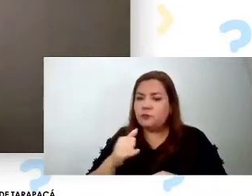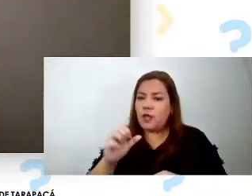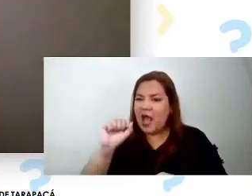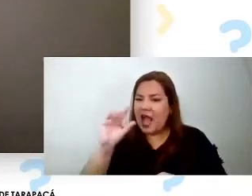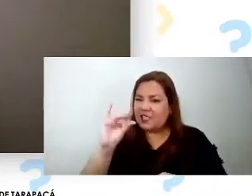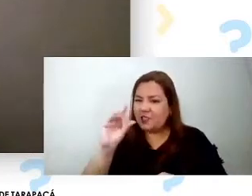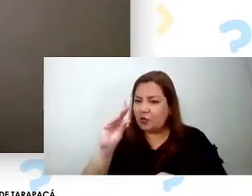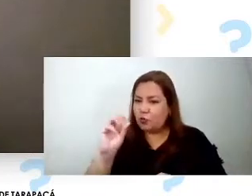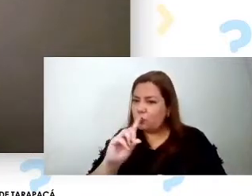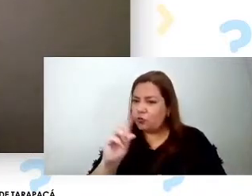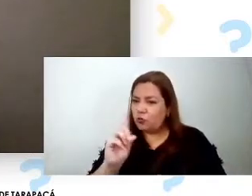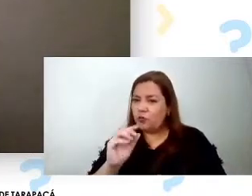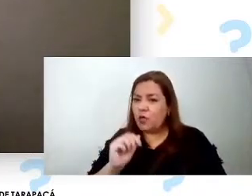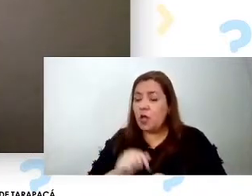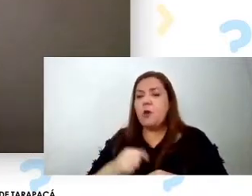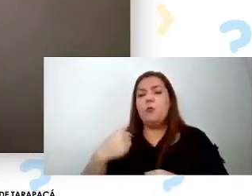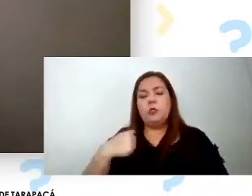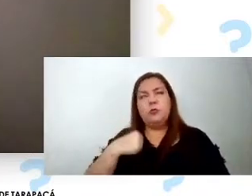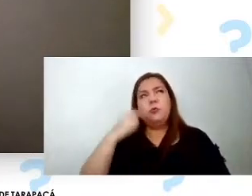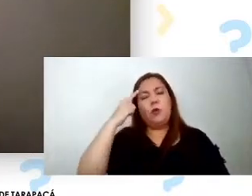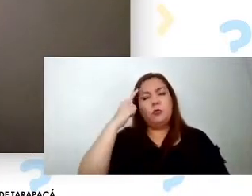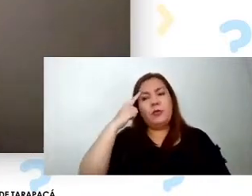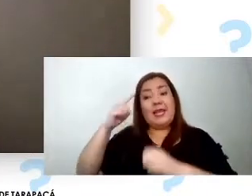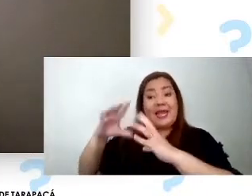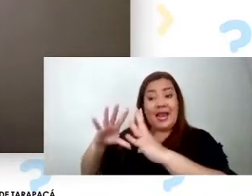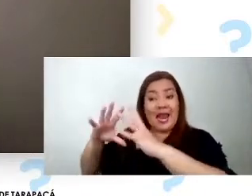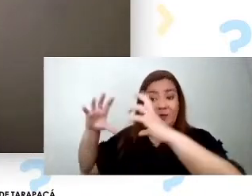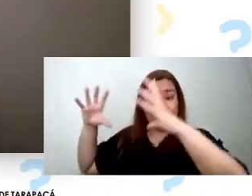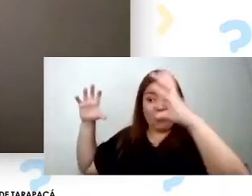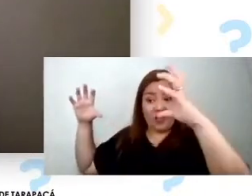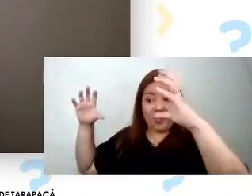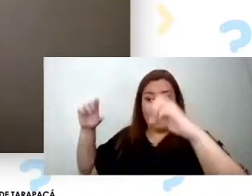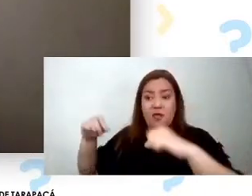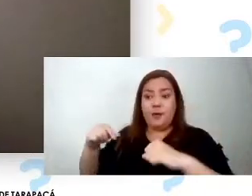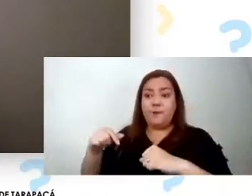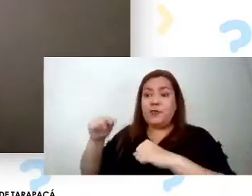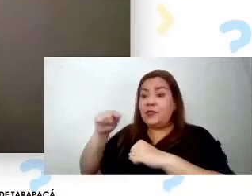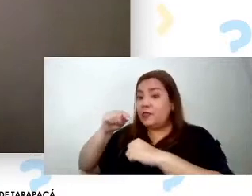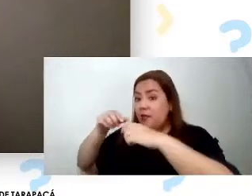podemos asumir que fue la atmósfera quien las neutralizó.